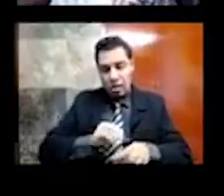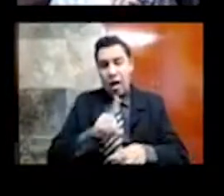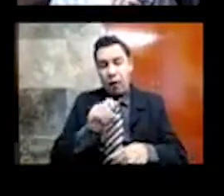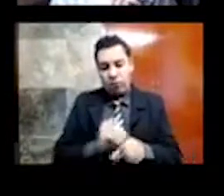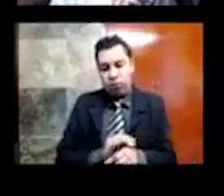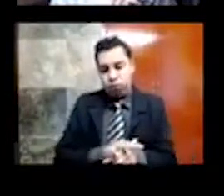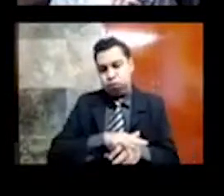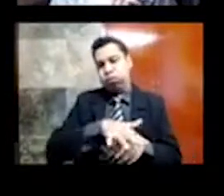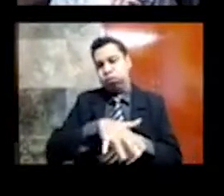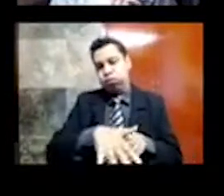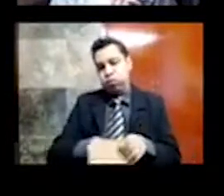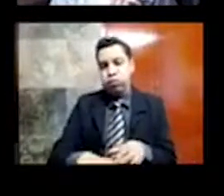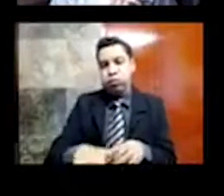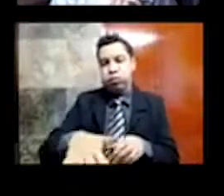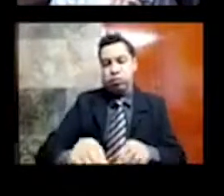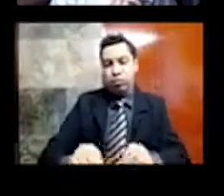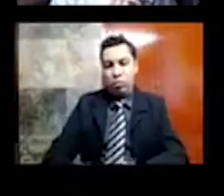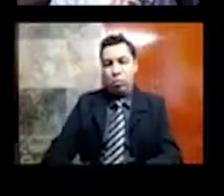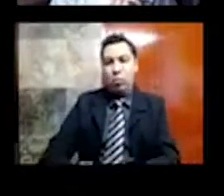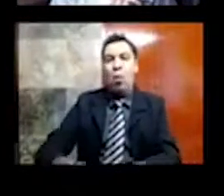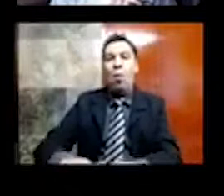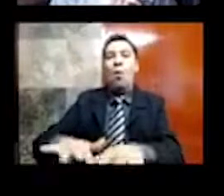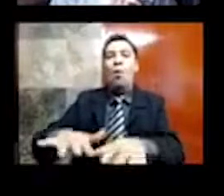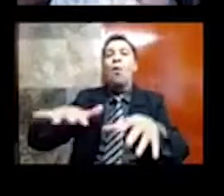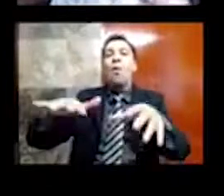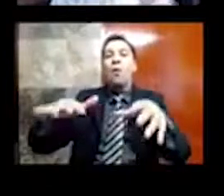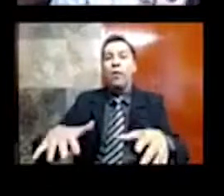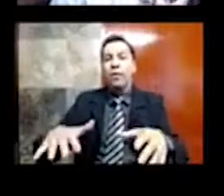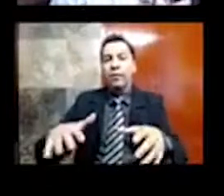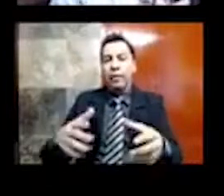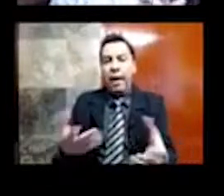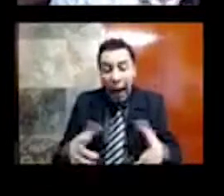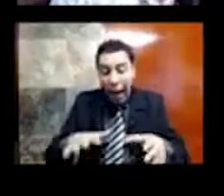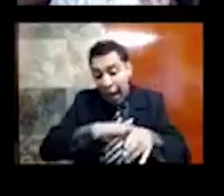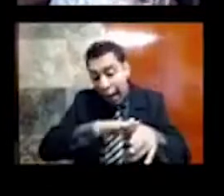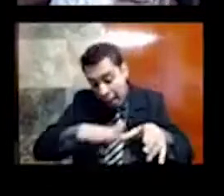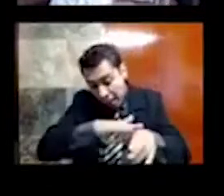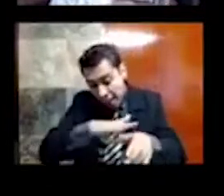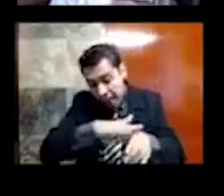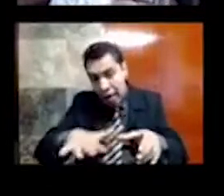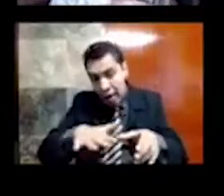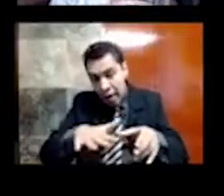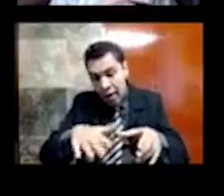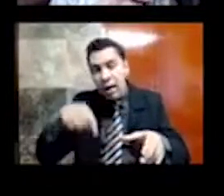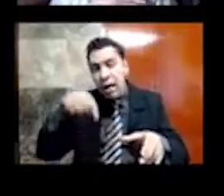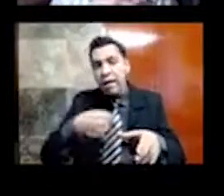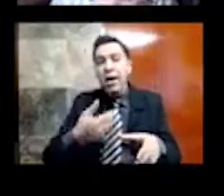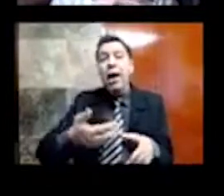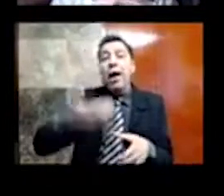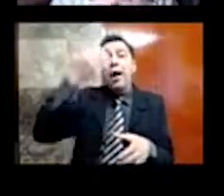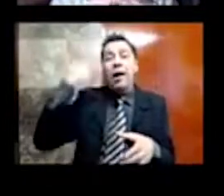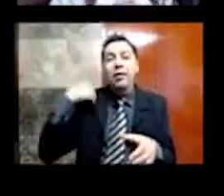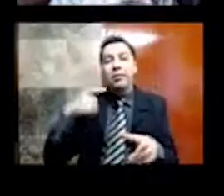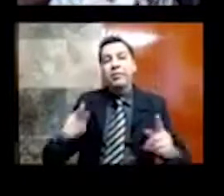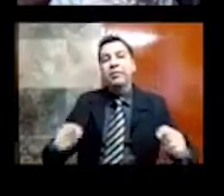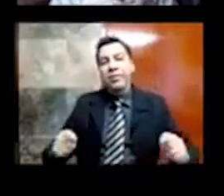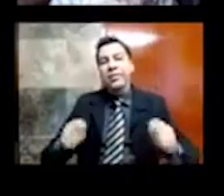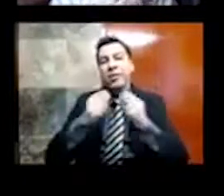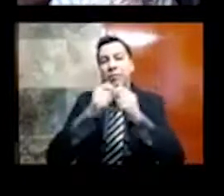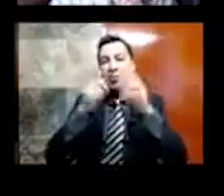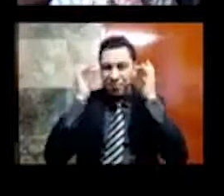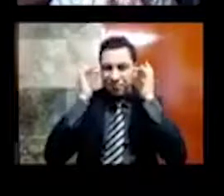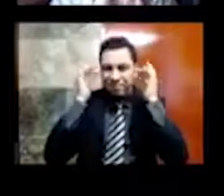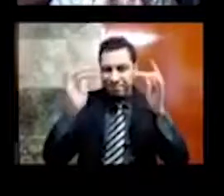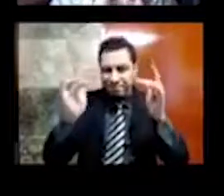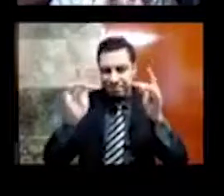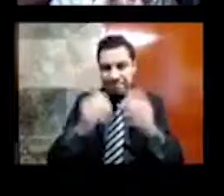asociada a estos grandes templos supersagrados, por llamarles de alguna manera. La que sigue, por